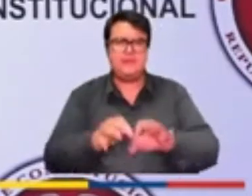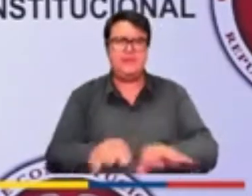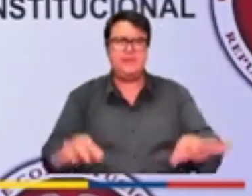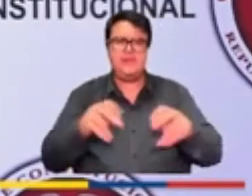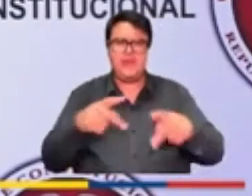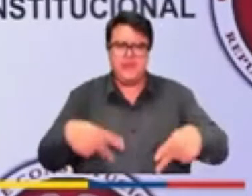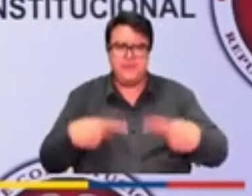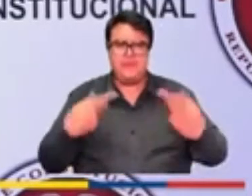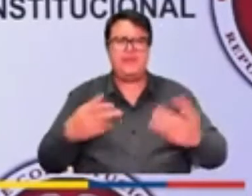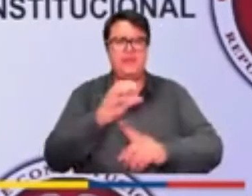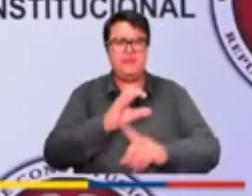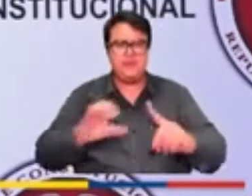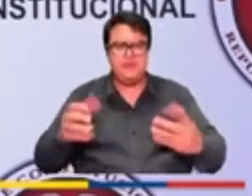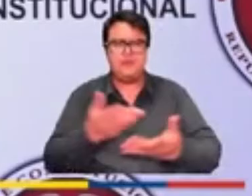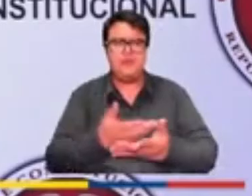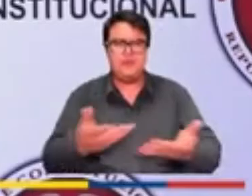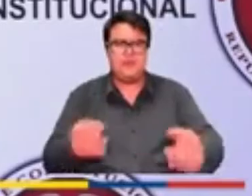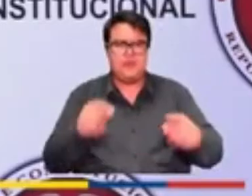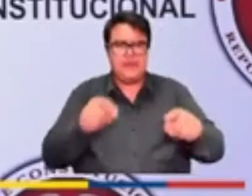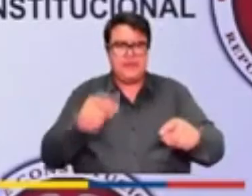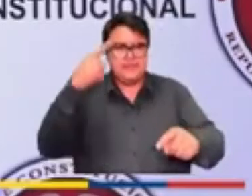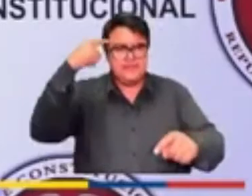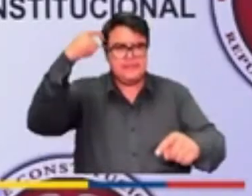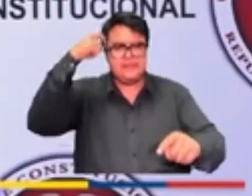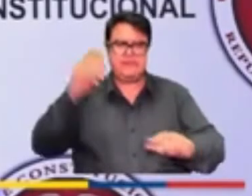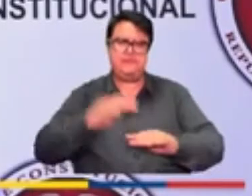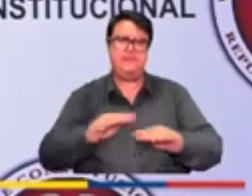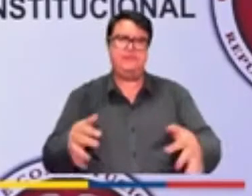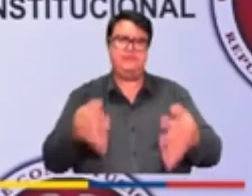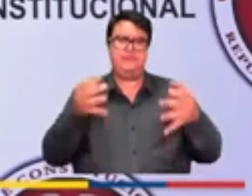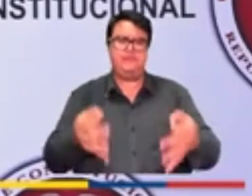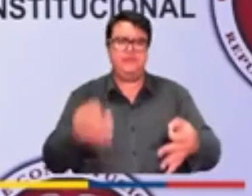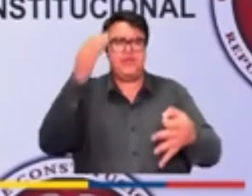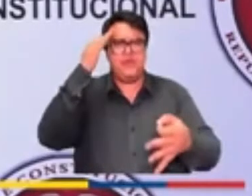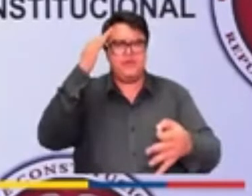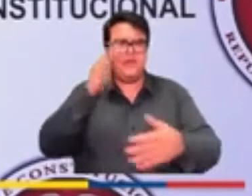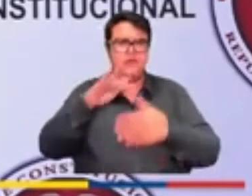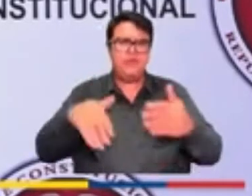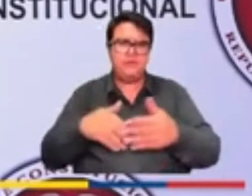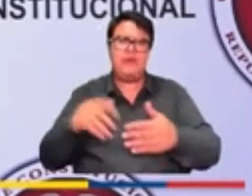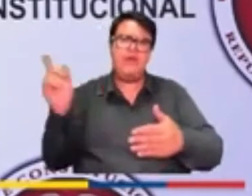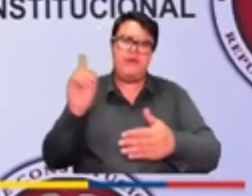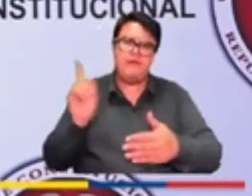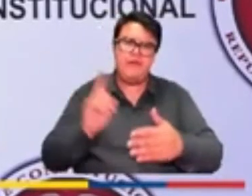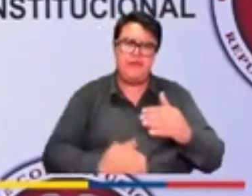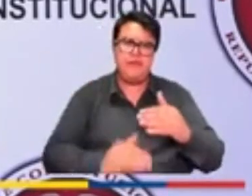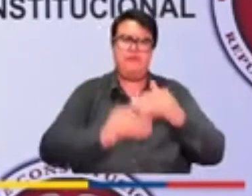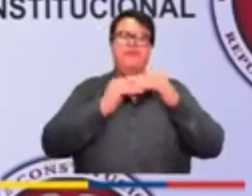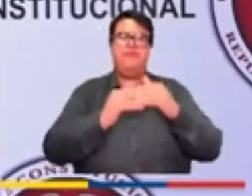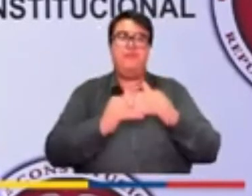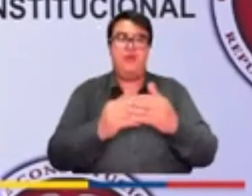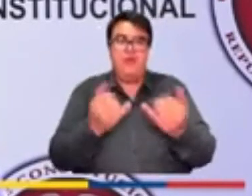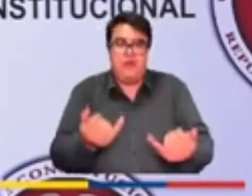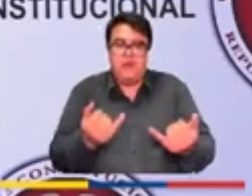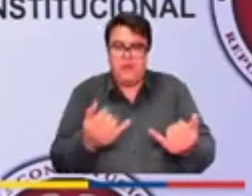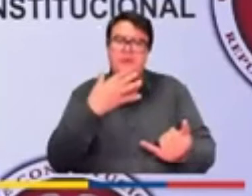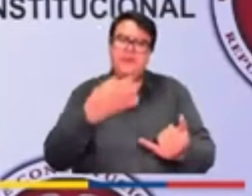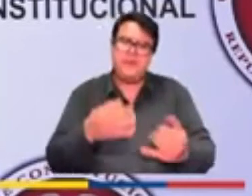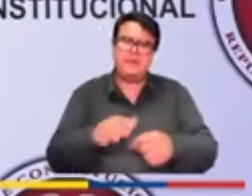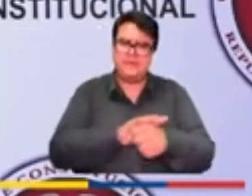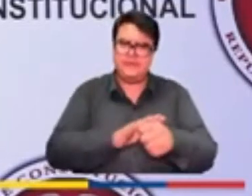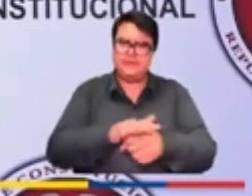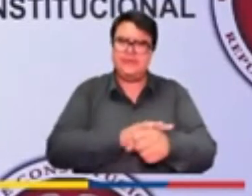la cultura que allí se encuentra en riesgo ante acumuladas e históricas afectaciones y hoy agravada por una